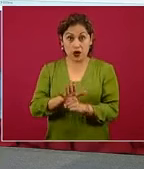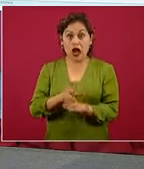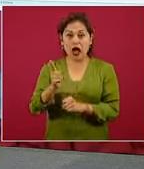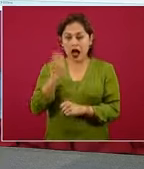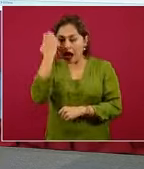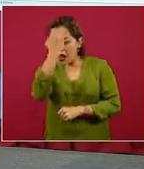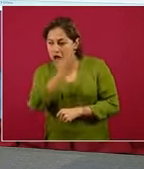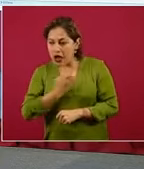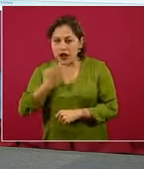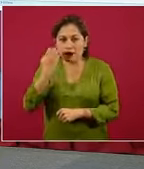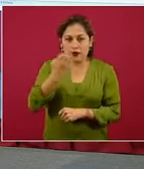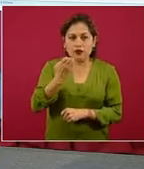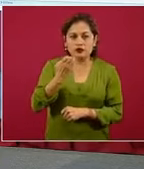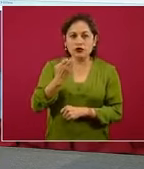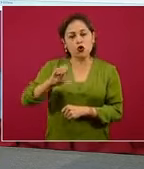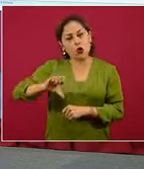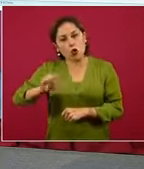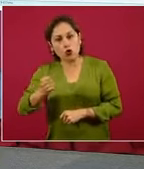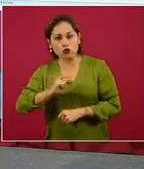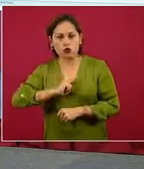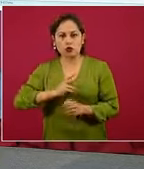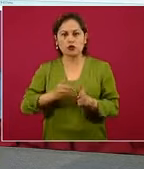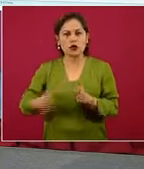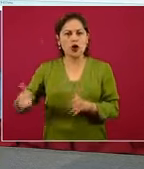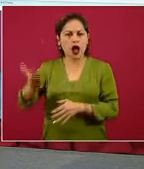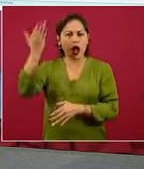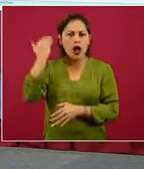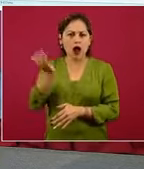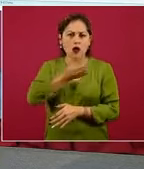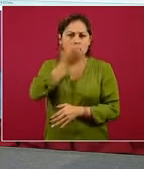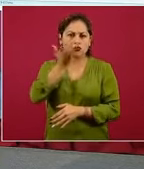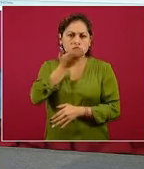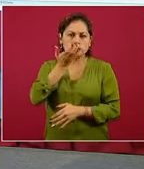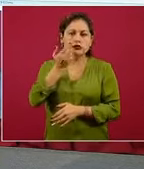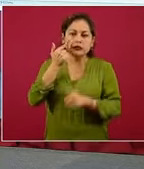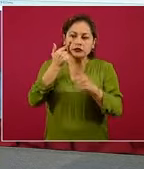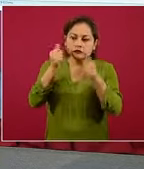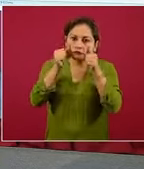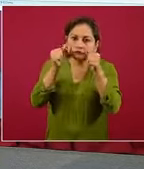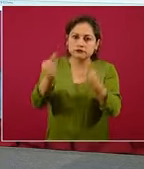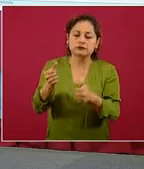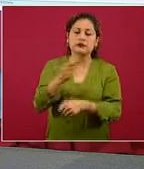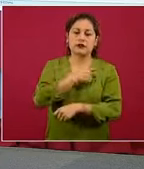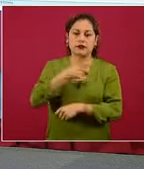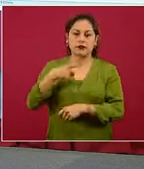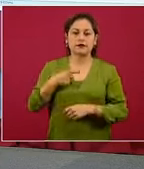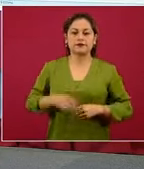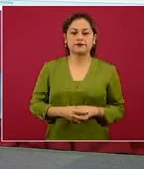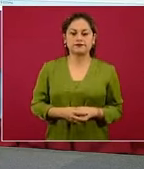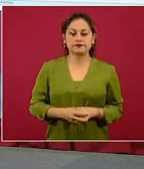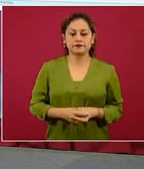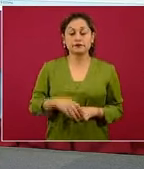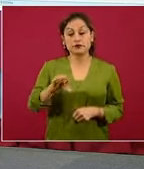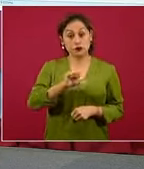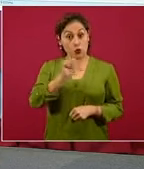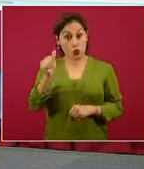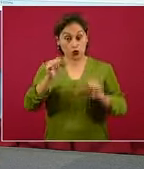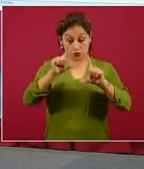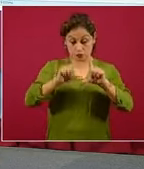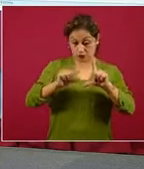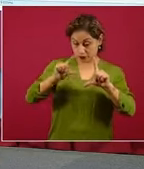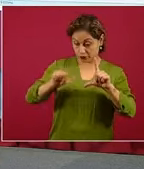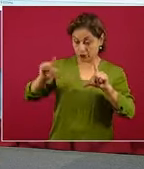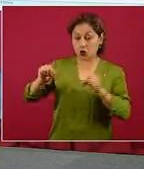efectos de la temporada invernal es todavía de mayor importancia. Así también, en las columnas